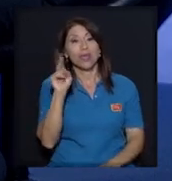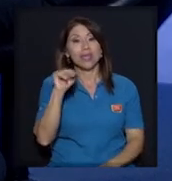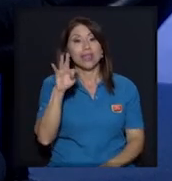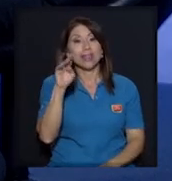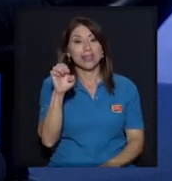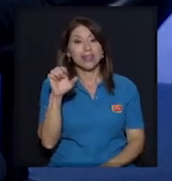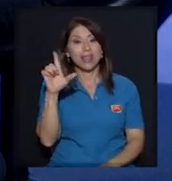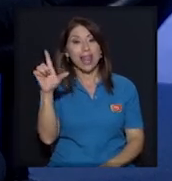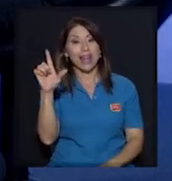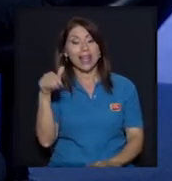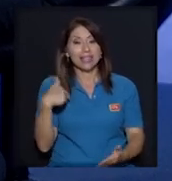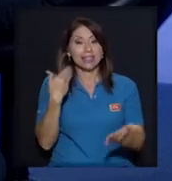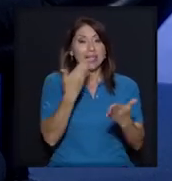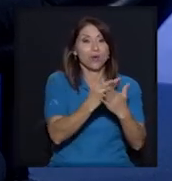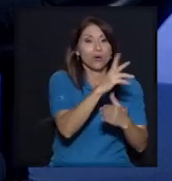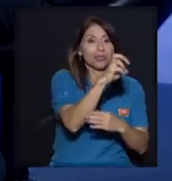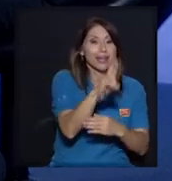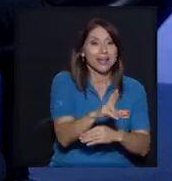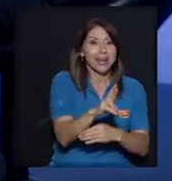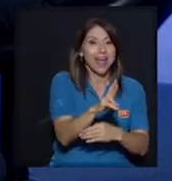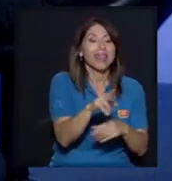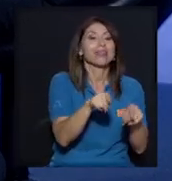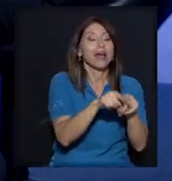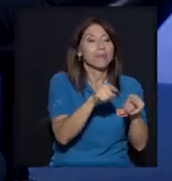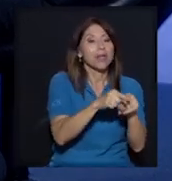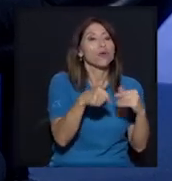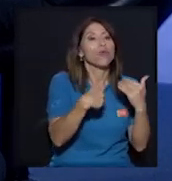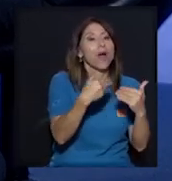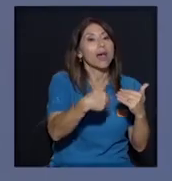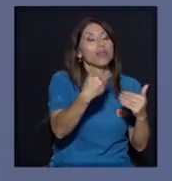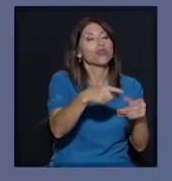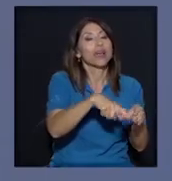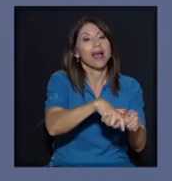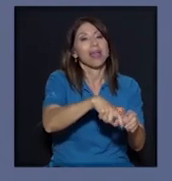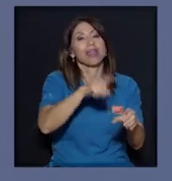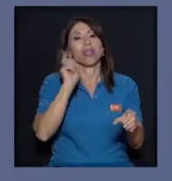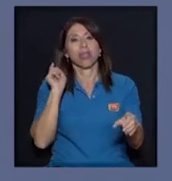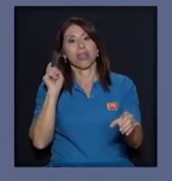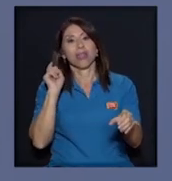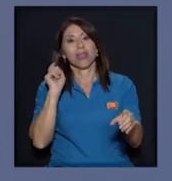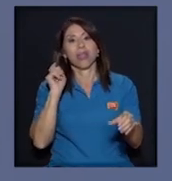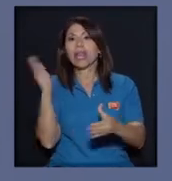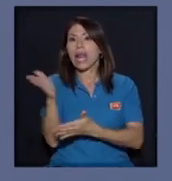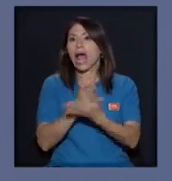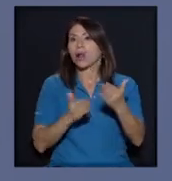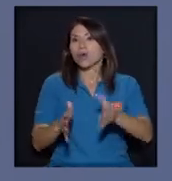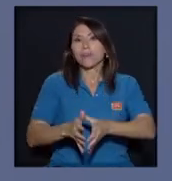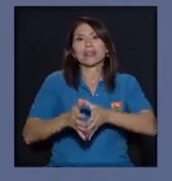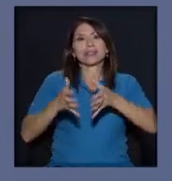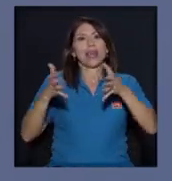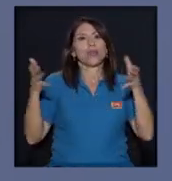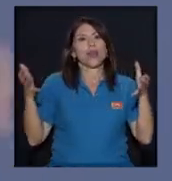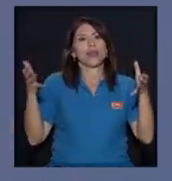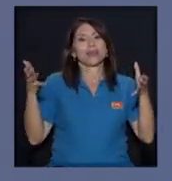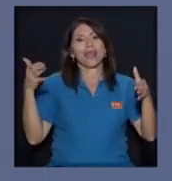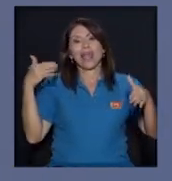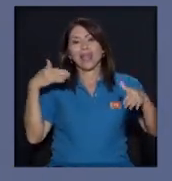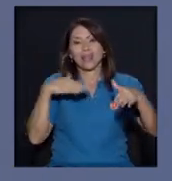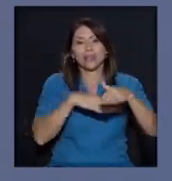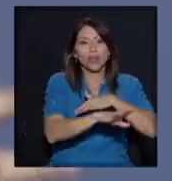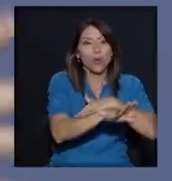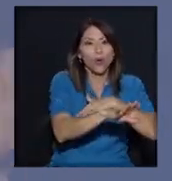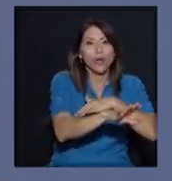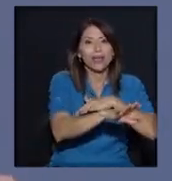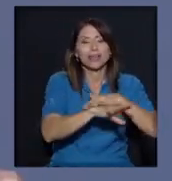y cuando se fue Intel Manufacturas. Es decir, era algo demasiado grande que entró y se fue, y entonces obviamente la economía